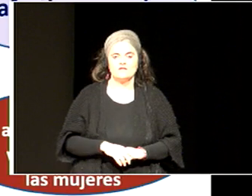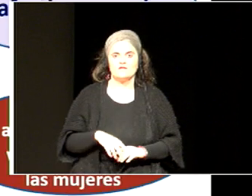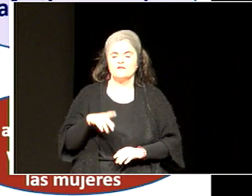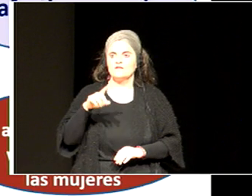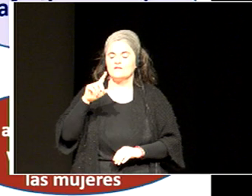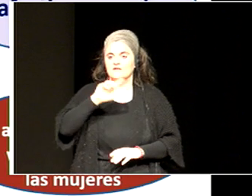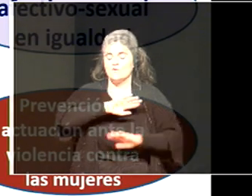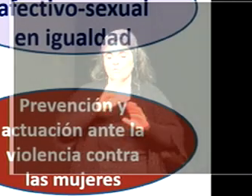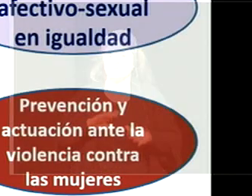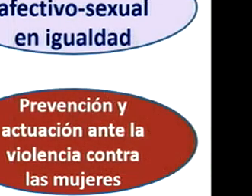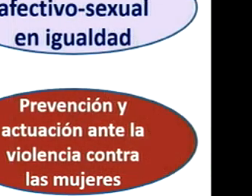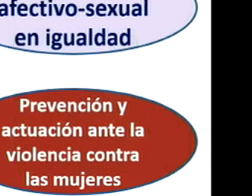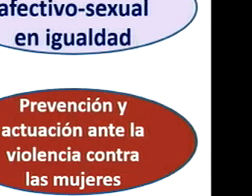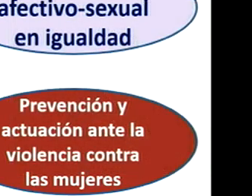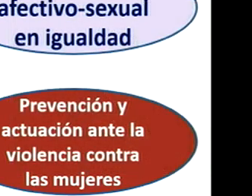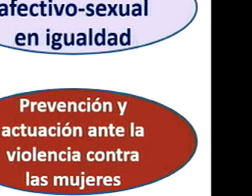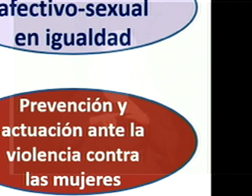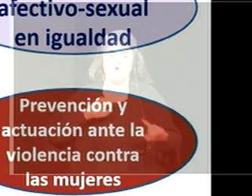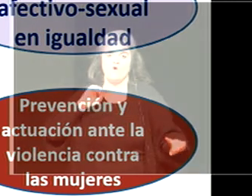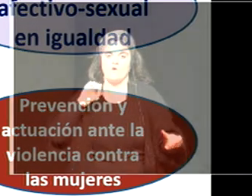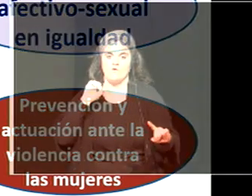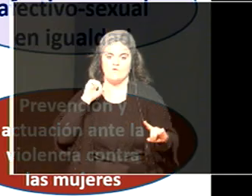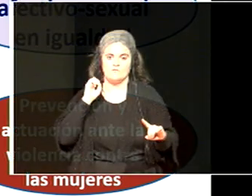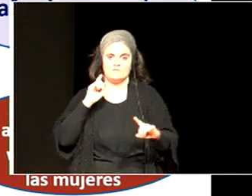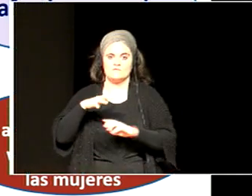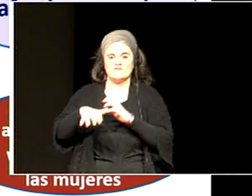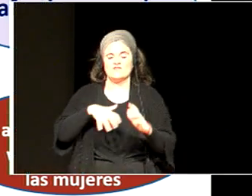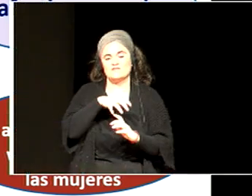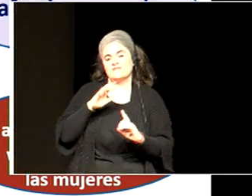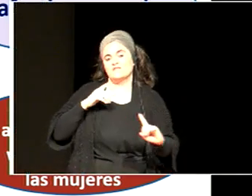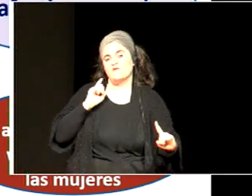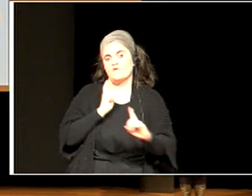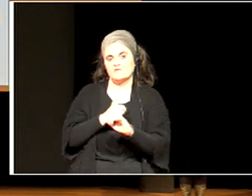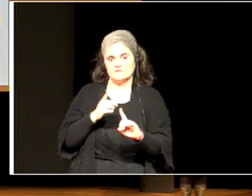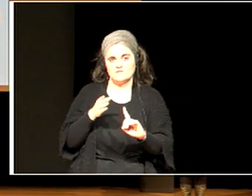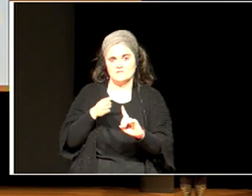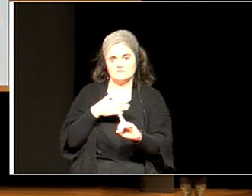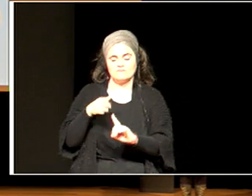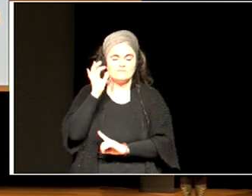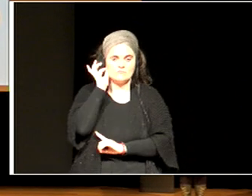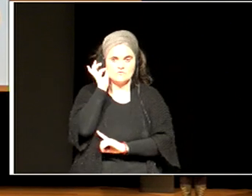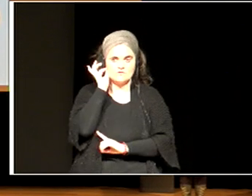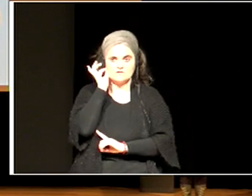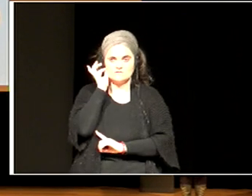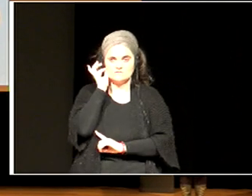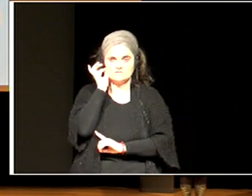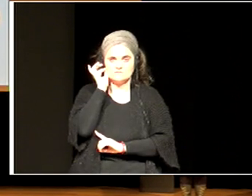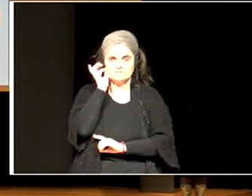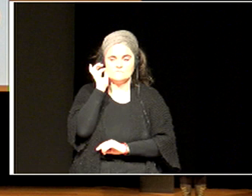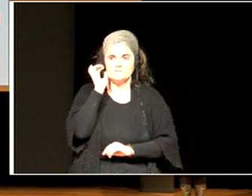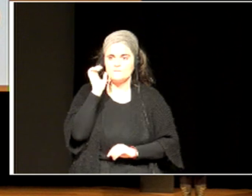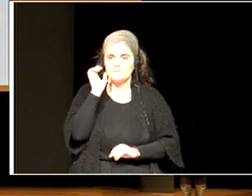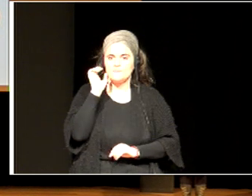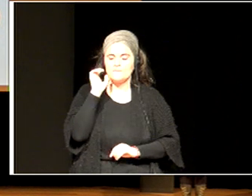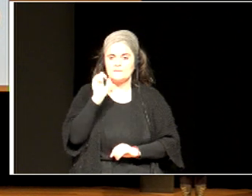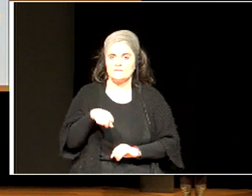con respecto a la violencia contra las mujeres no es lo último porque sea lo menos importante casi es al revés